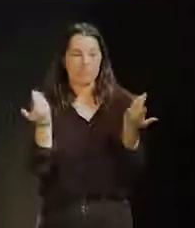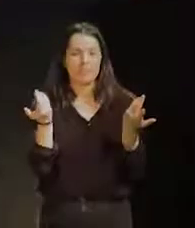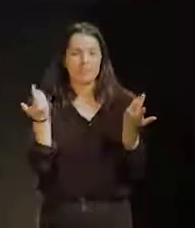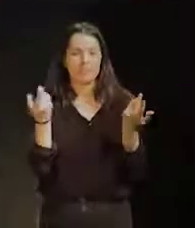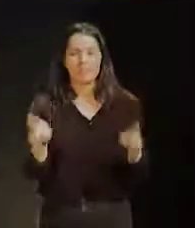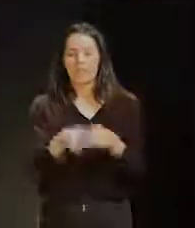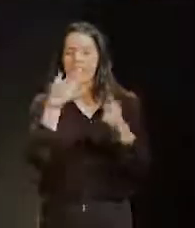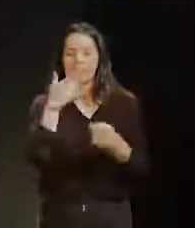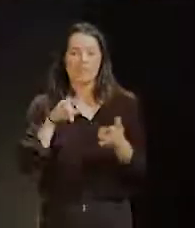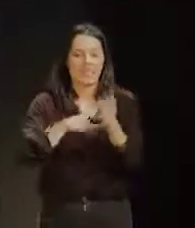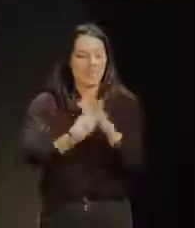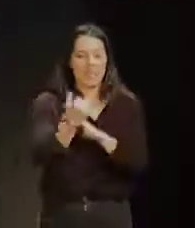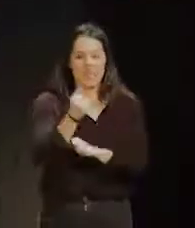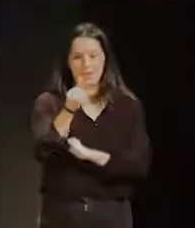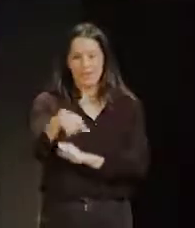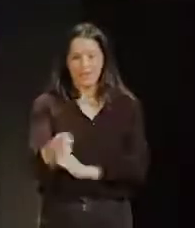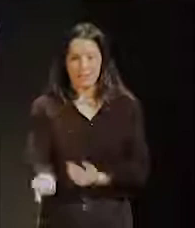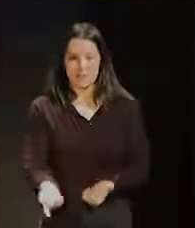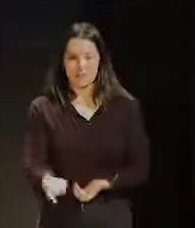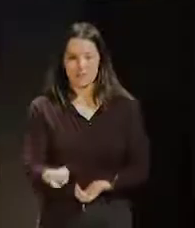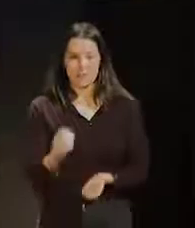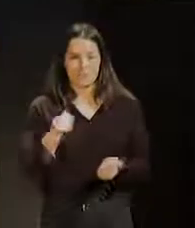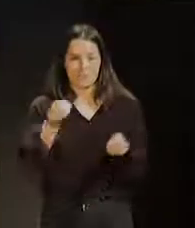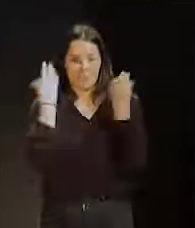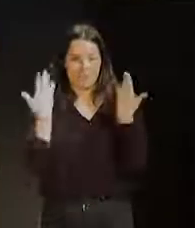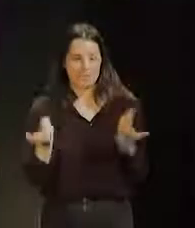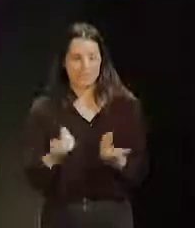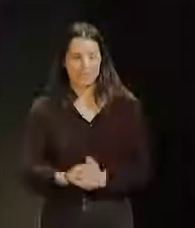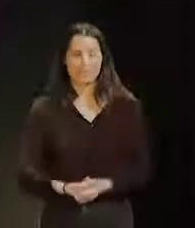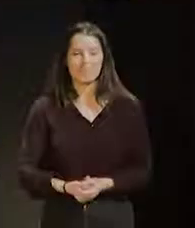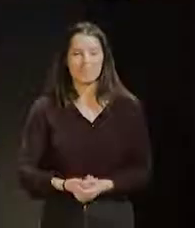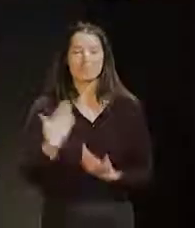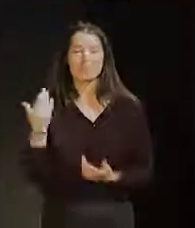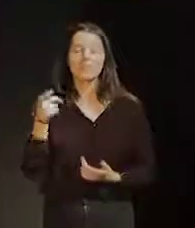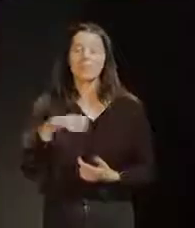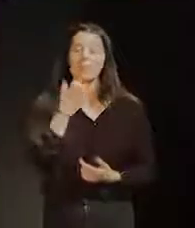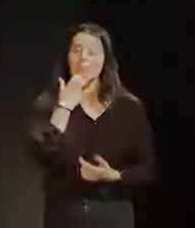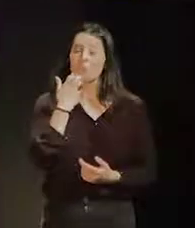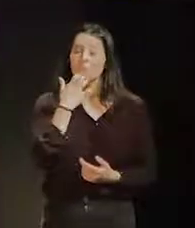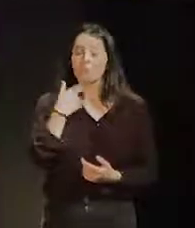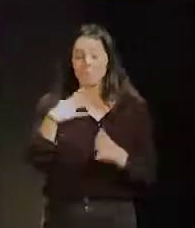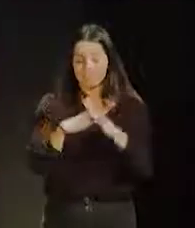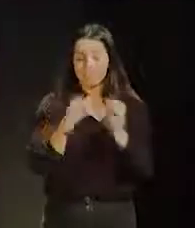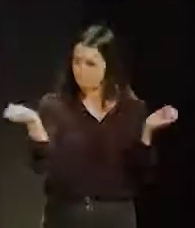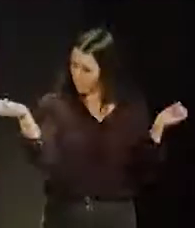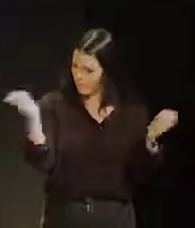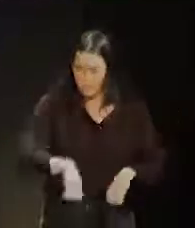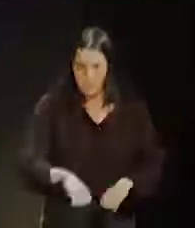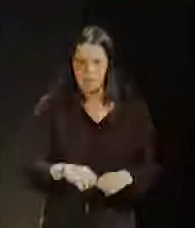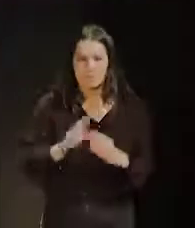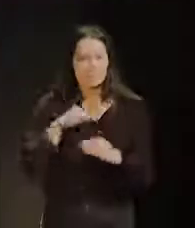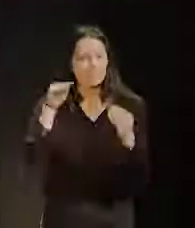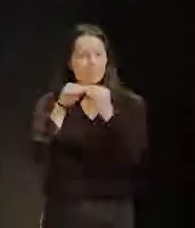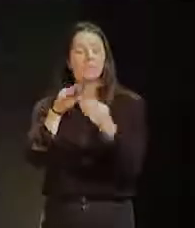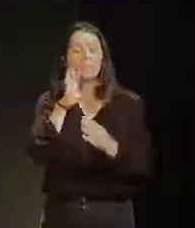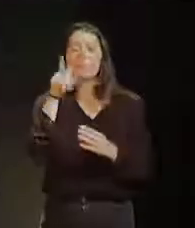mucha tecnología que tengas encima, ¿no? El problema, por ejemplo, es que, y estoy muy de acuerdo con esto, en Italia, por